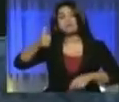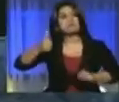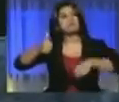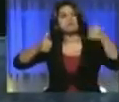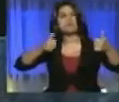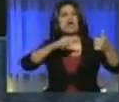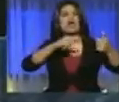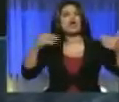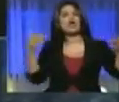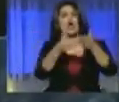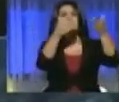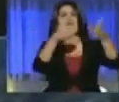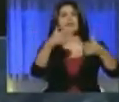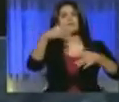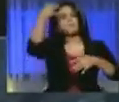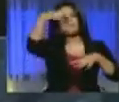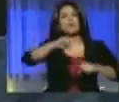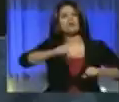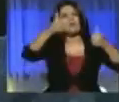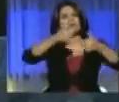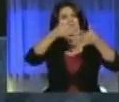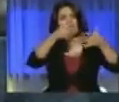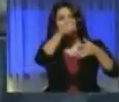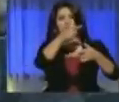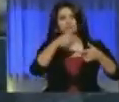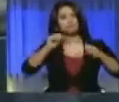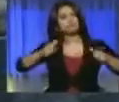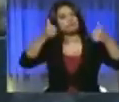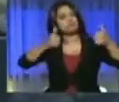historia de la humanidad. Fidel,